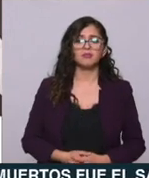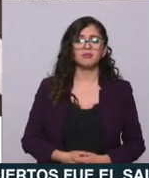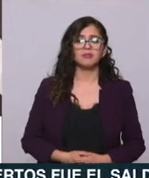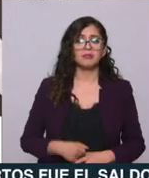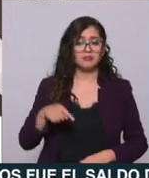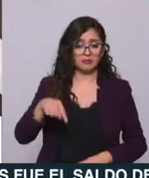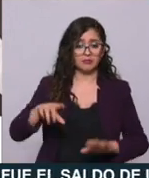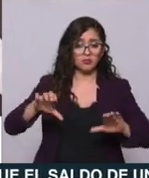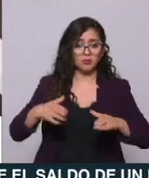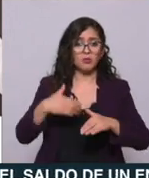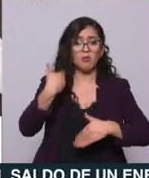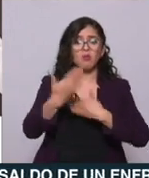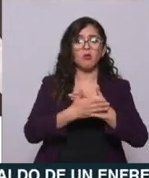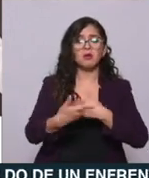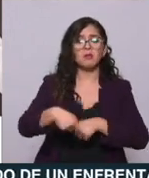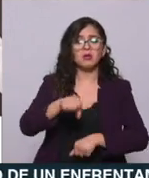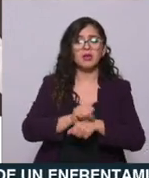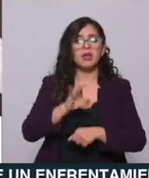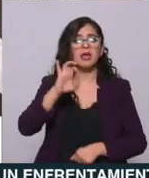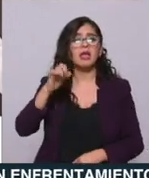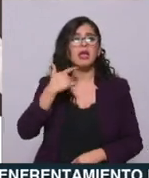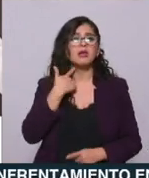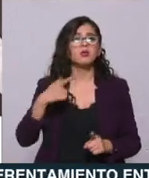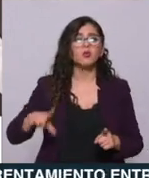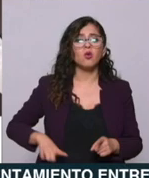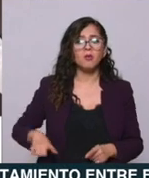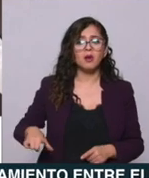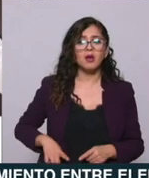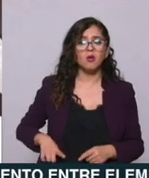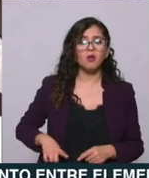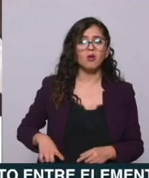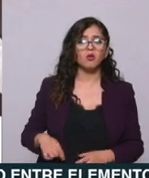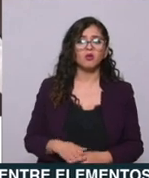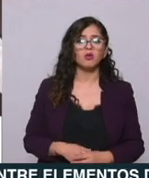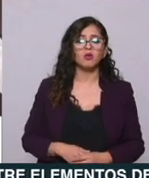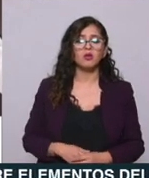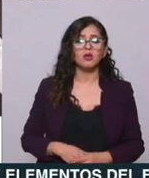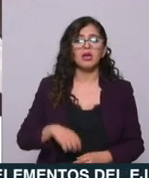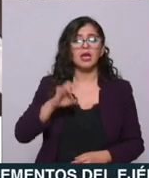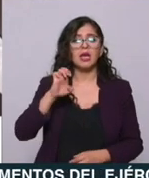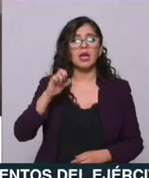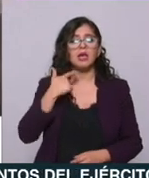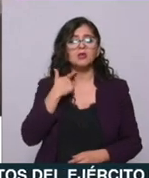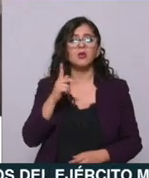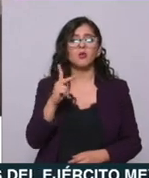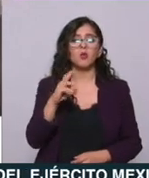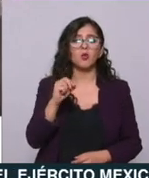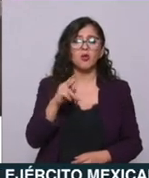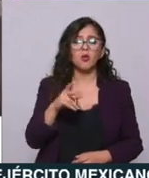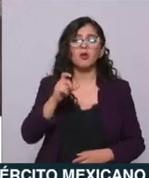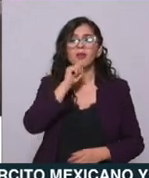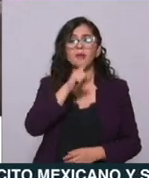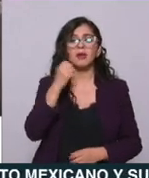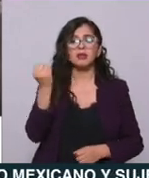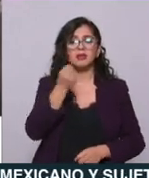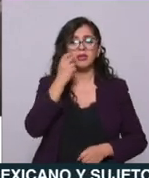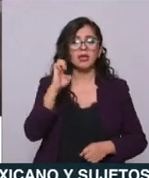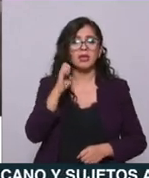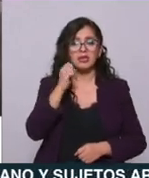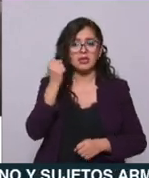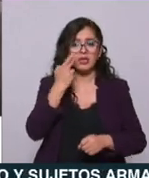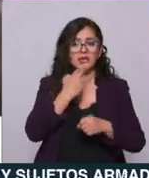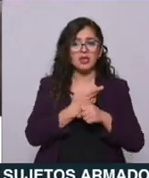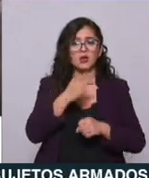unidad acudirán la próxima semana el exgobernador, el exprocurador y el secretario de Seguridad Pública del